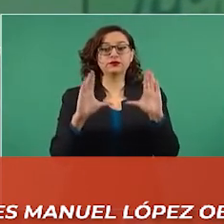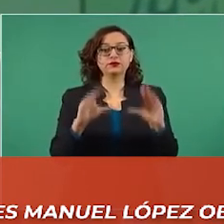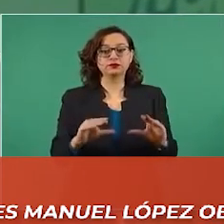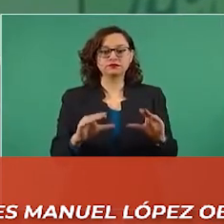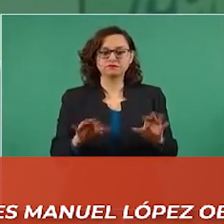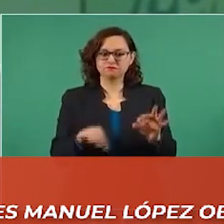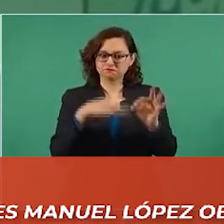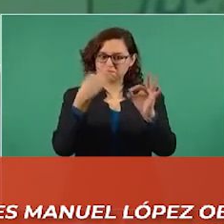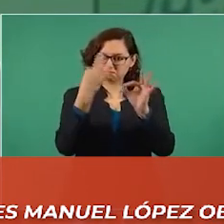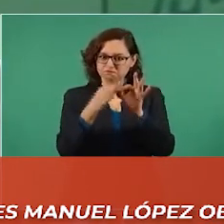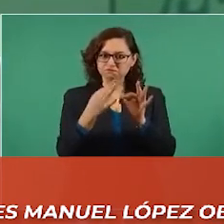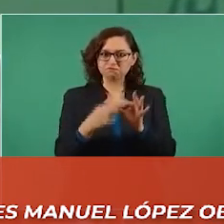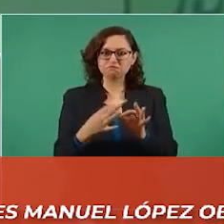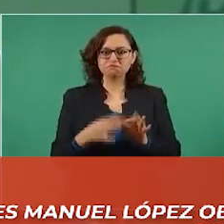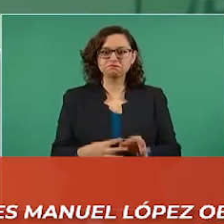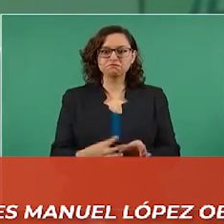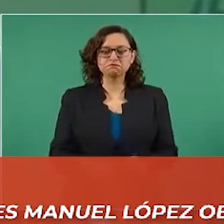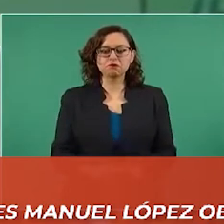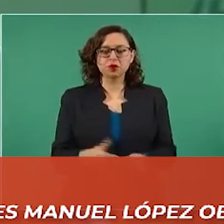disciplinados,